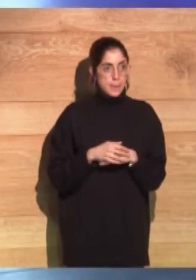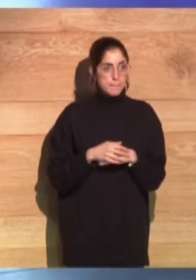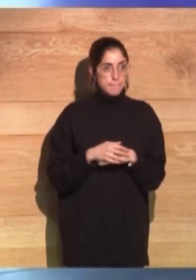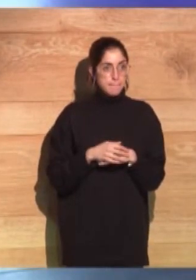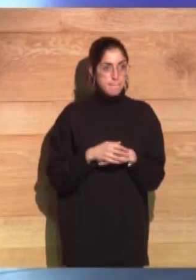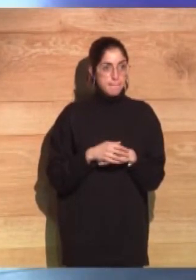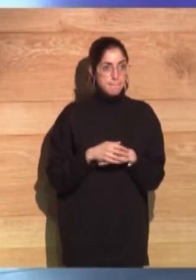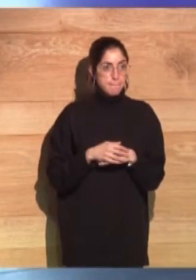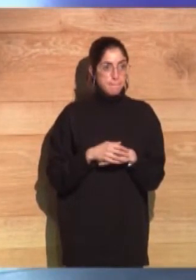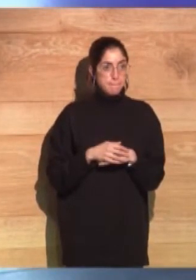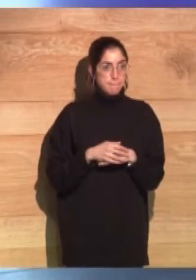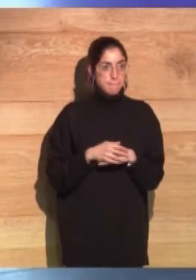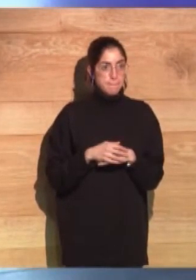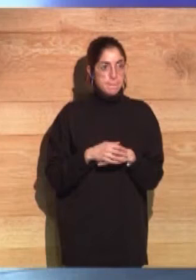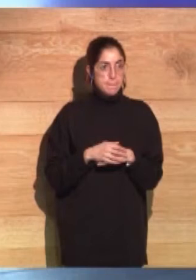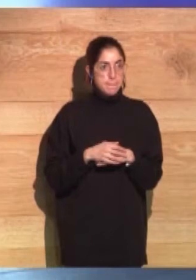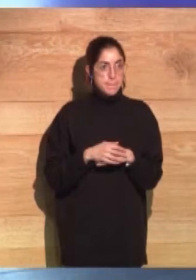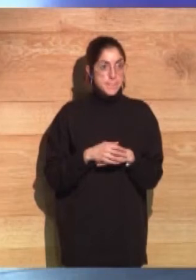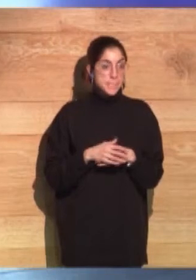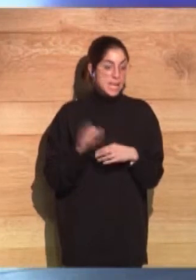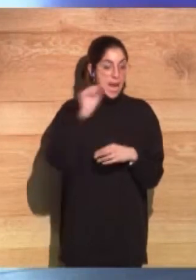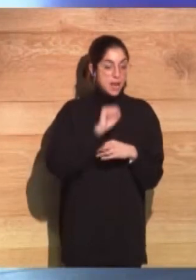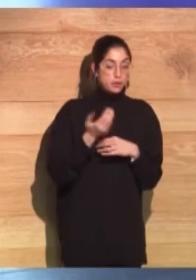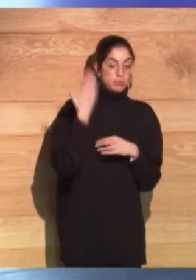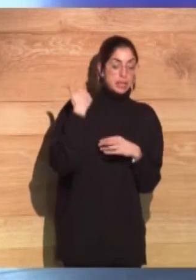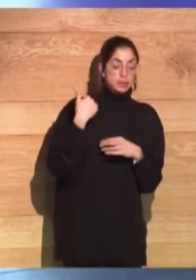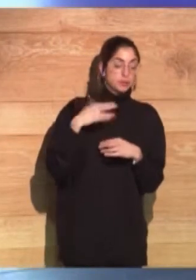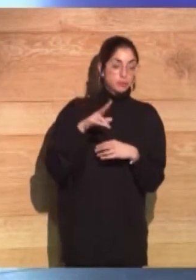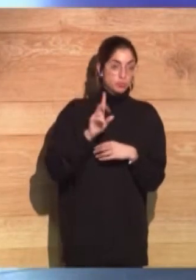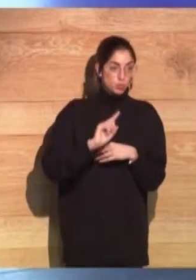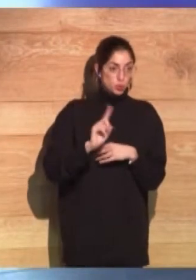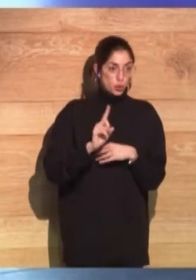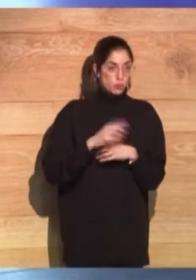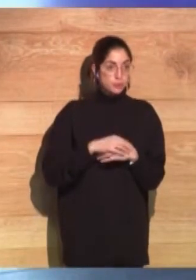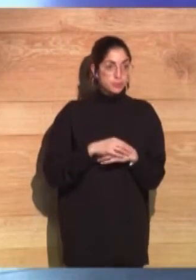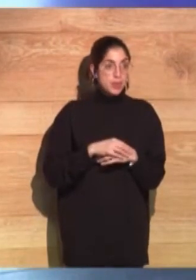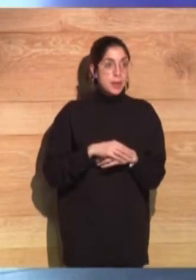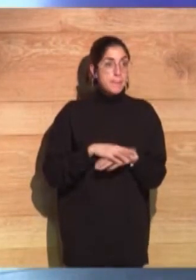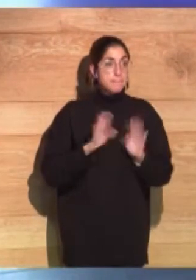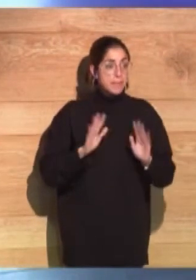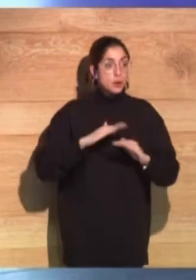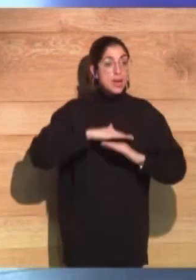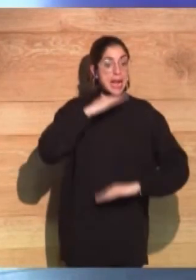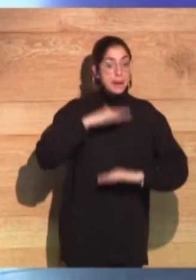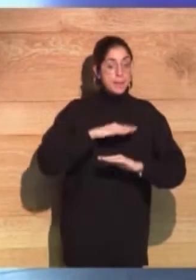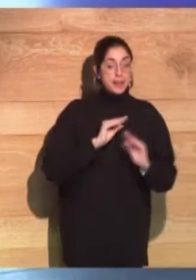de lo que lo era hace varias décadas. Su capacidad